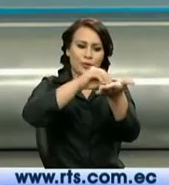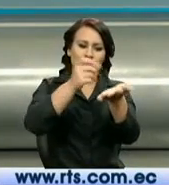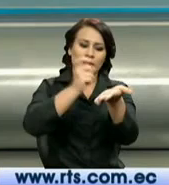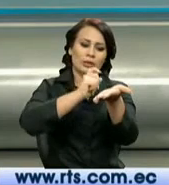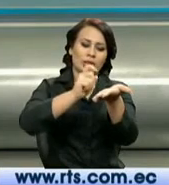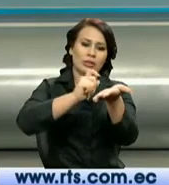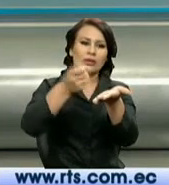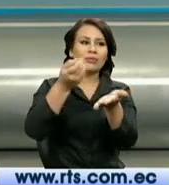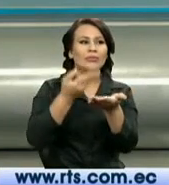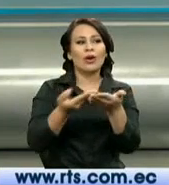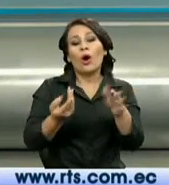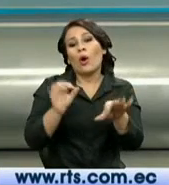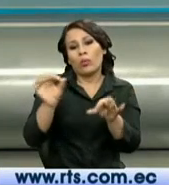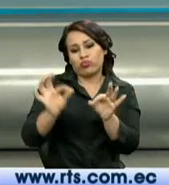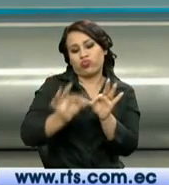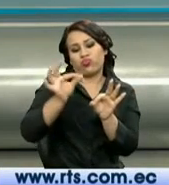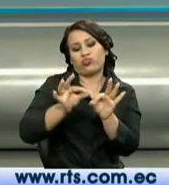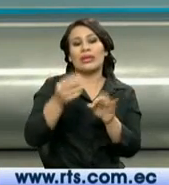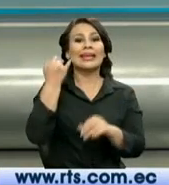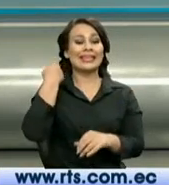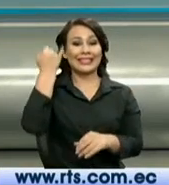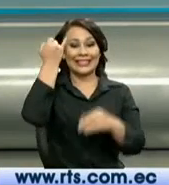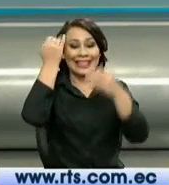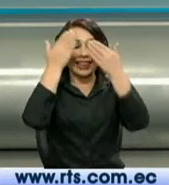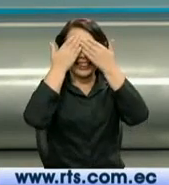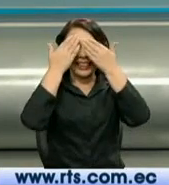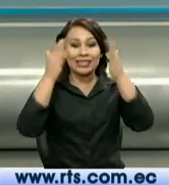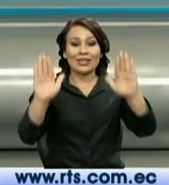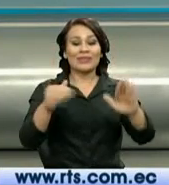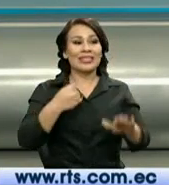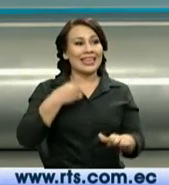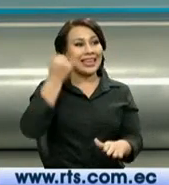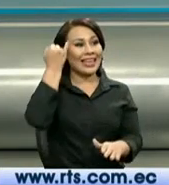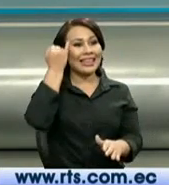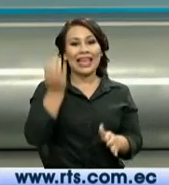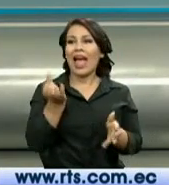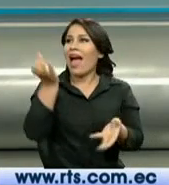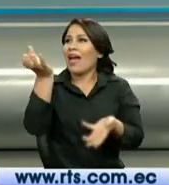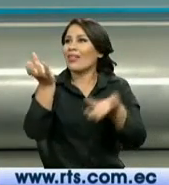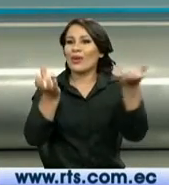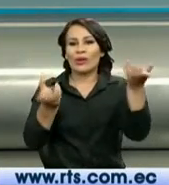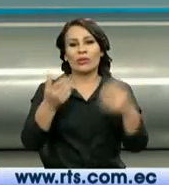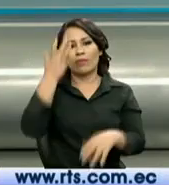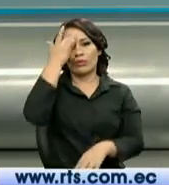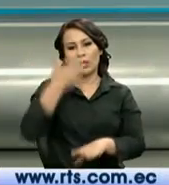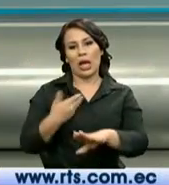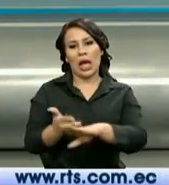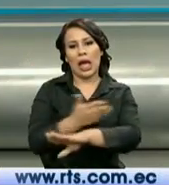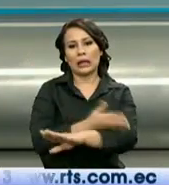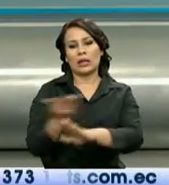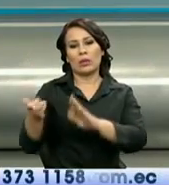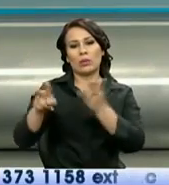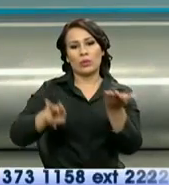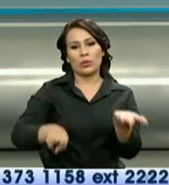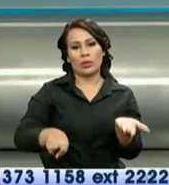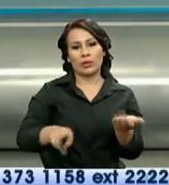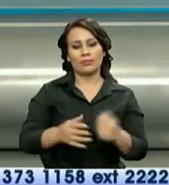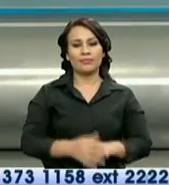o superpuesta. Ella descubrió esta habilidad de crear objetos tras quedar viuda.